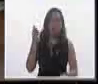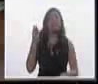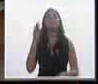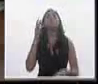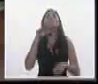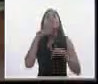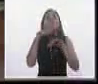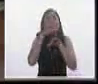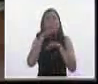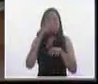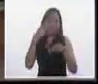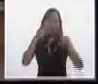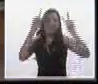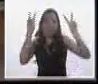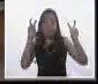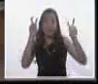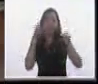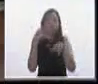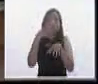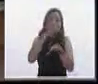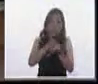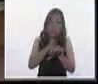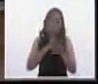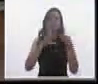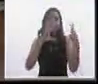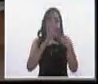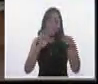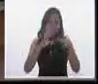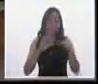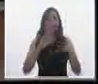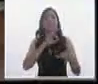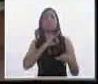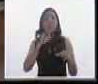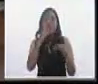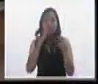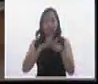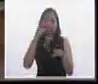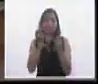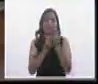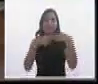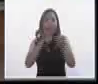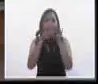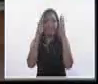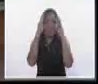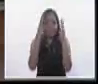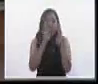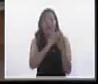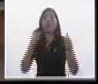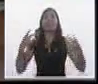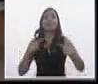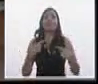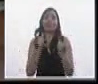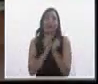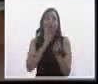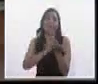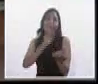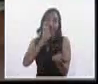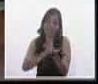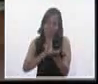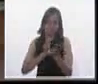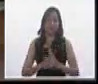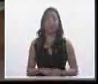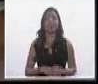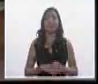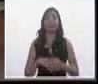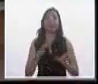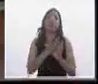la inclusión no hablamos y le vamos a dar este enfoque el día de hoy no de las personas con discapacidad claro